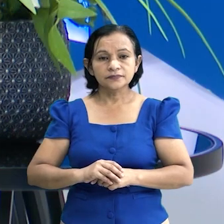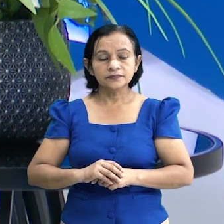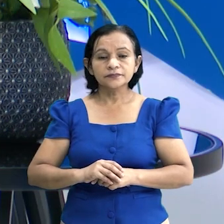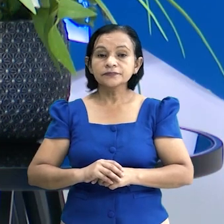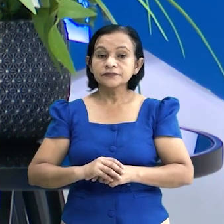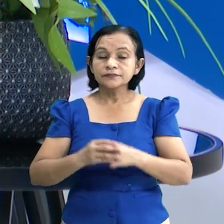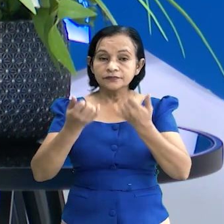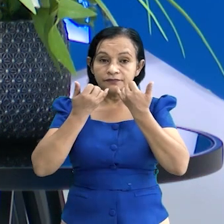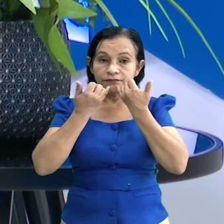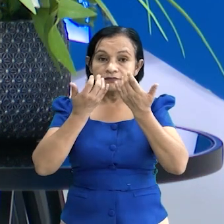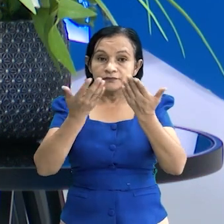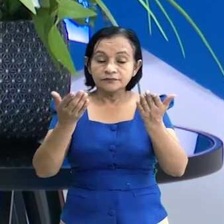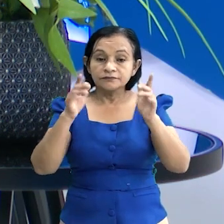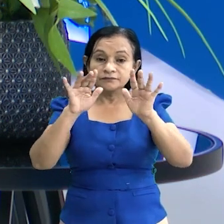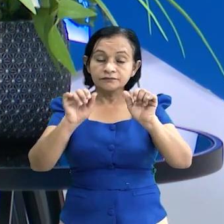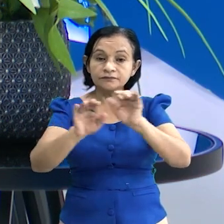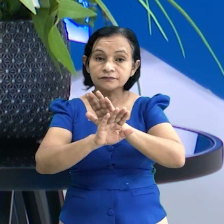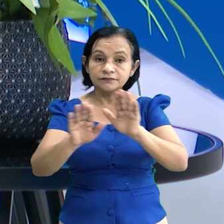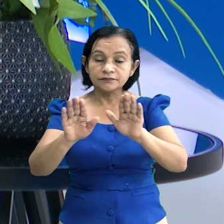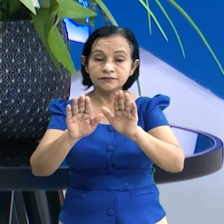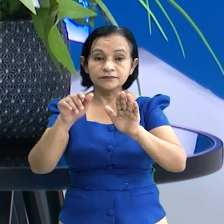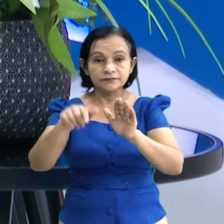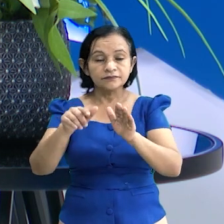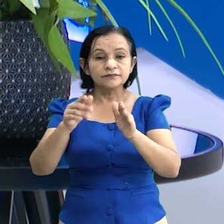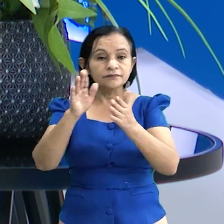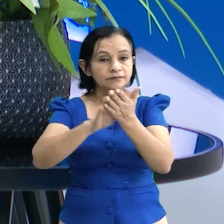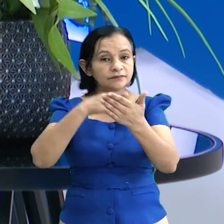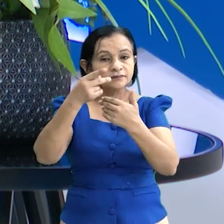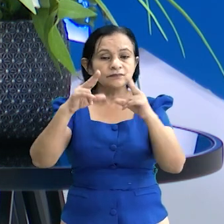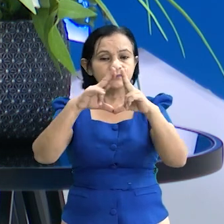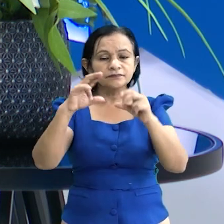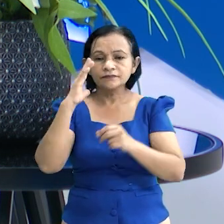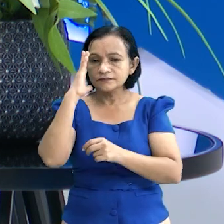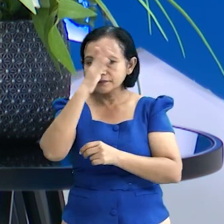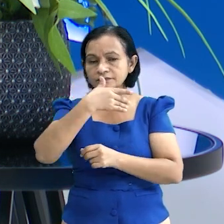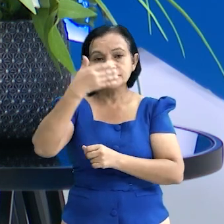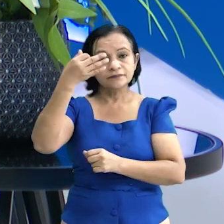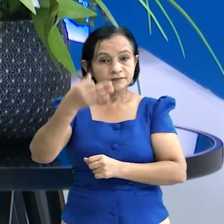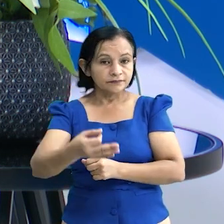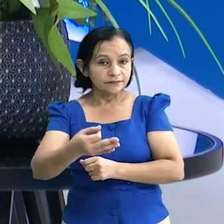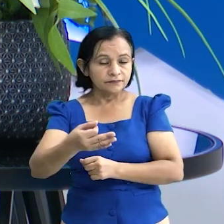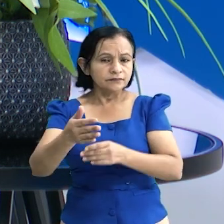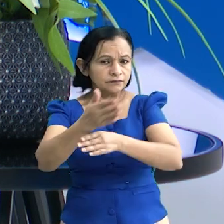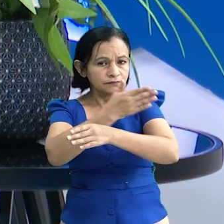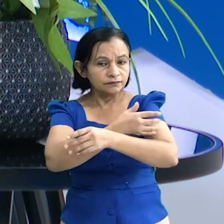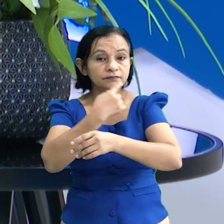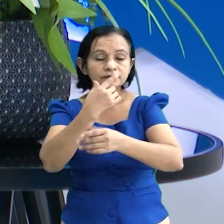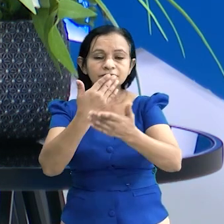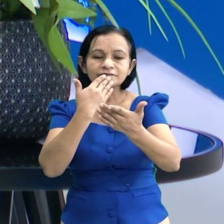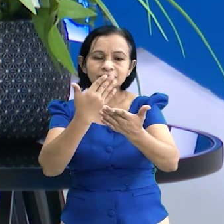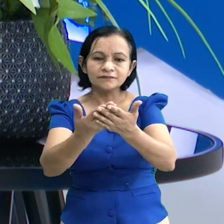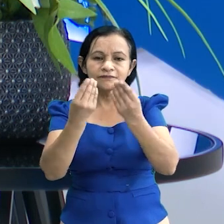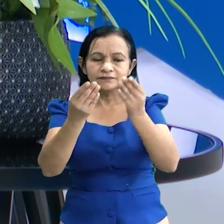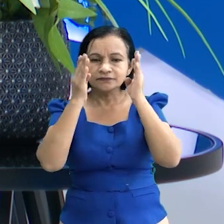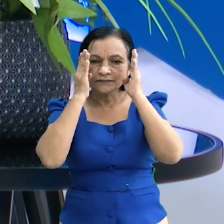Y con estas informaciones llegamos al final de esta edición de su programa Nicaragua Linda y Segura, no sin antes agradecer por